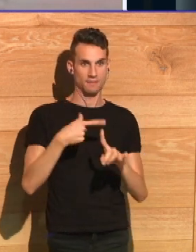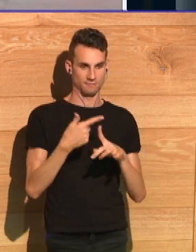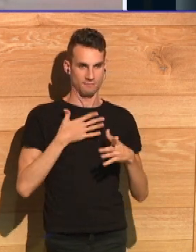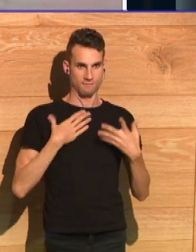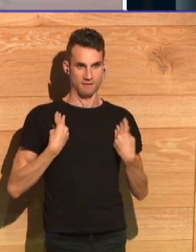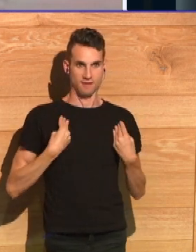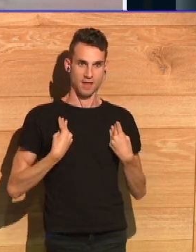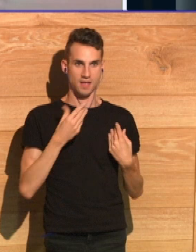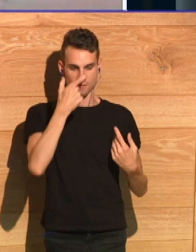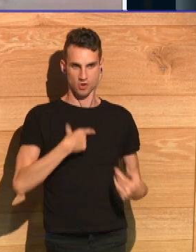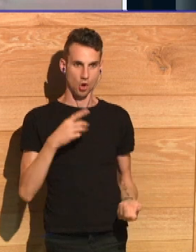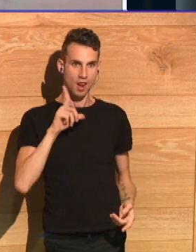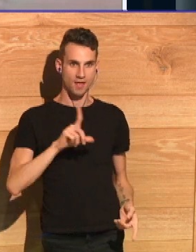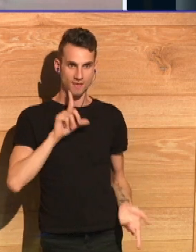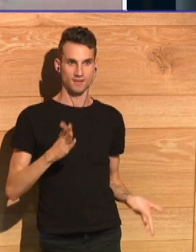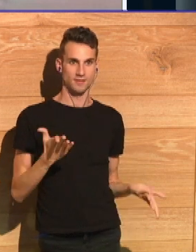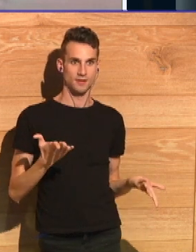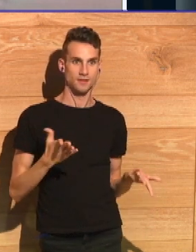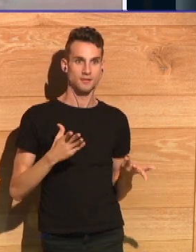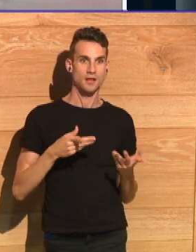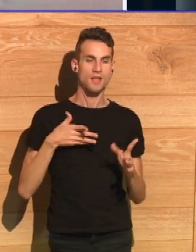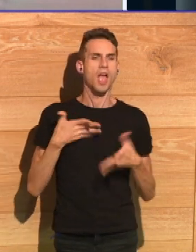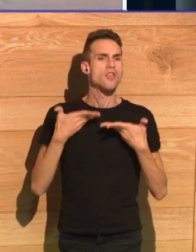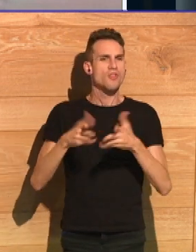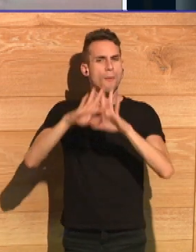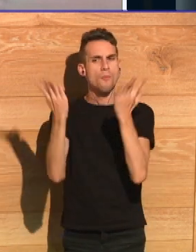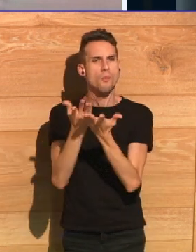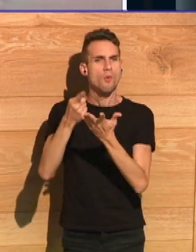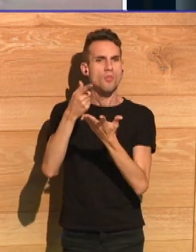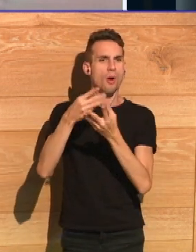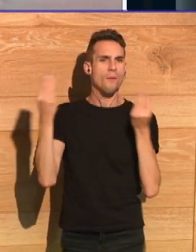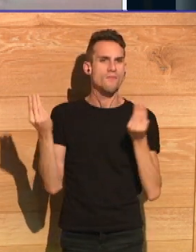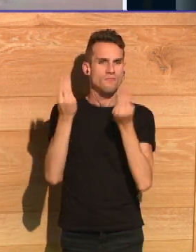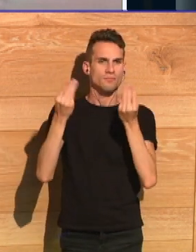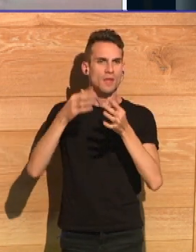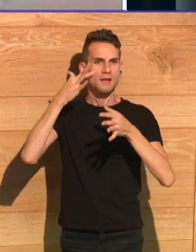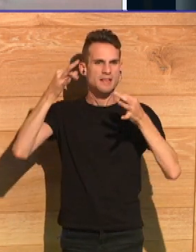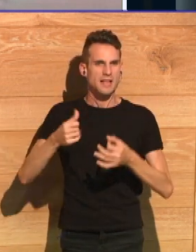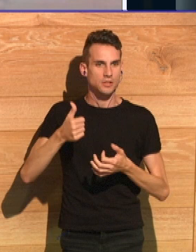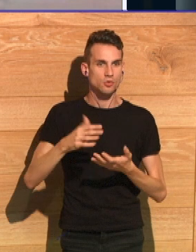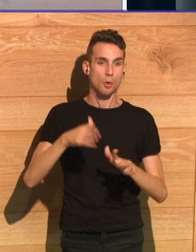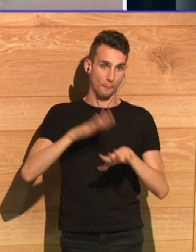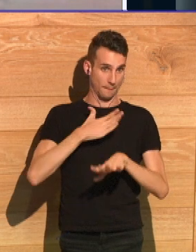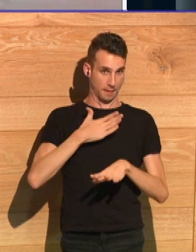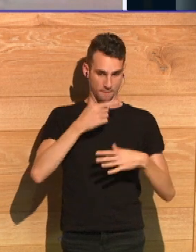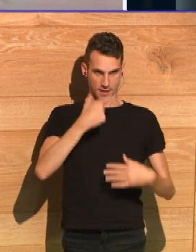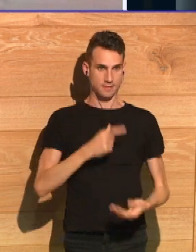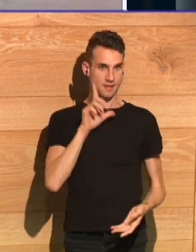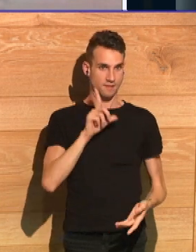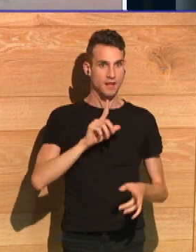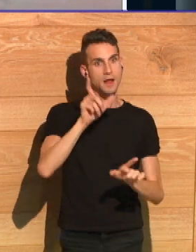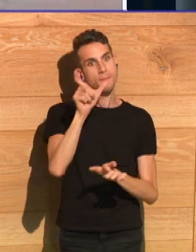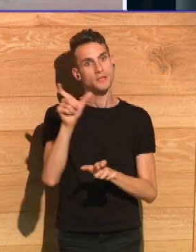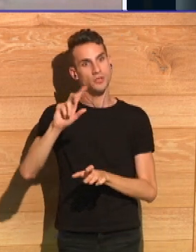lesbiana, hacer que el mundo, ayudar a que el mundo fuera un lugar más seguro para mí como lesbiana y para